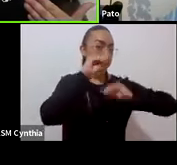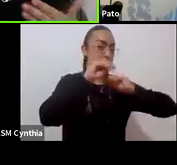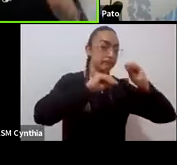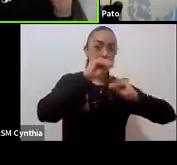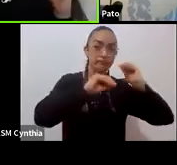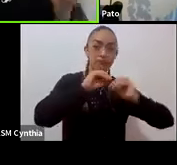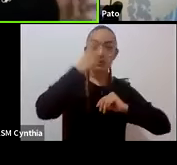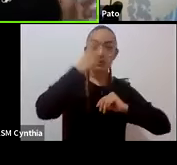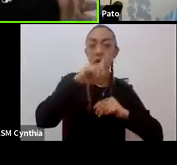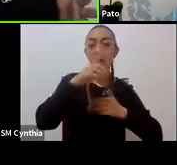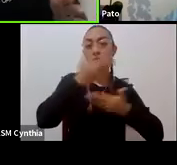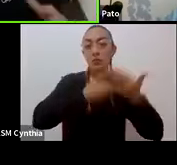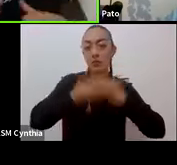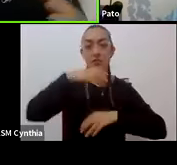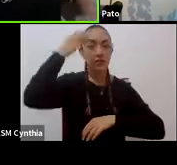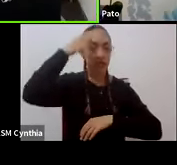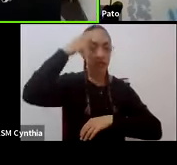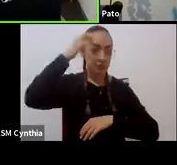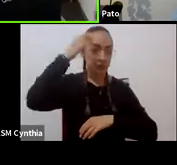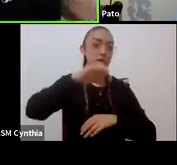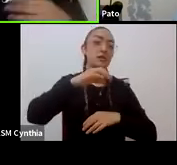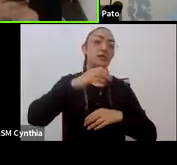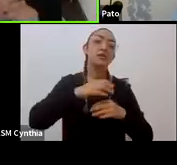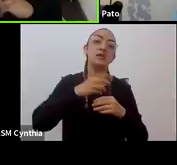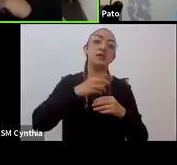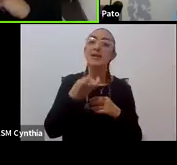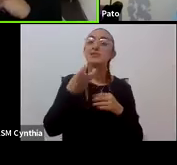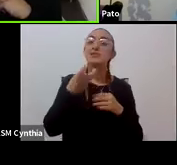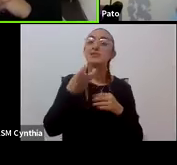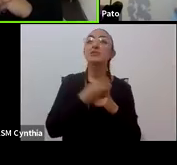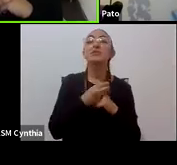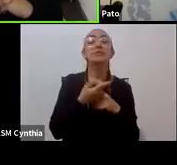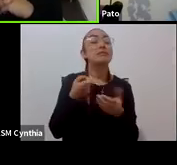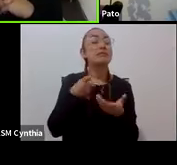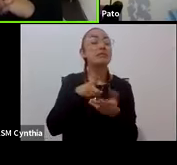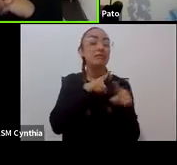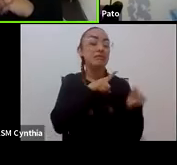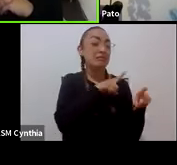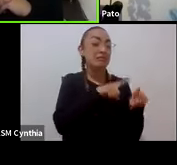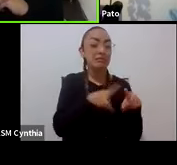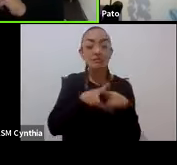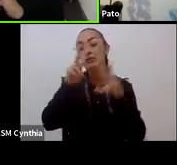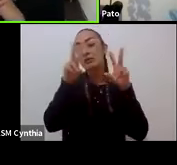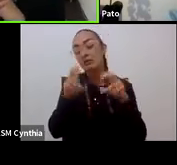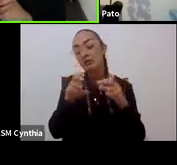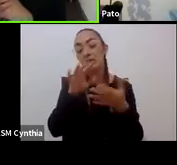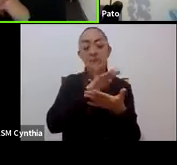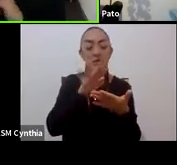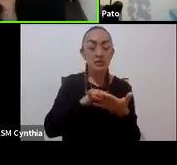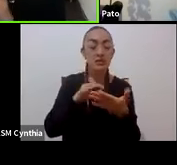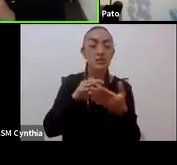las experiencias y bajar todo esto al aula y casa ahora que ya no estamos en secundaria.